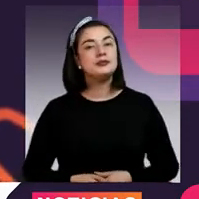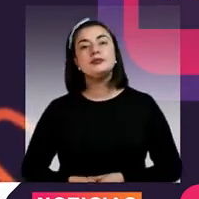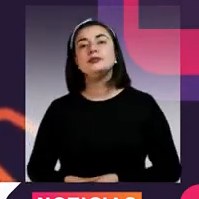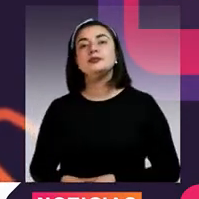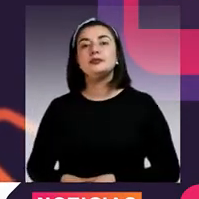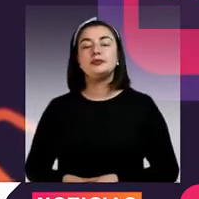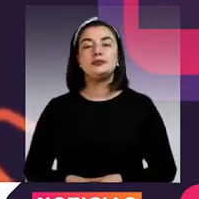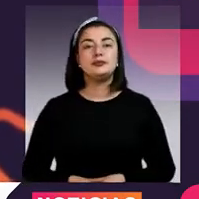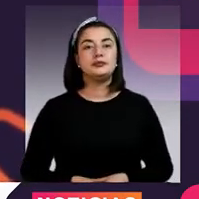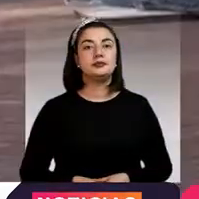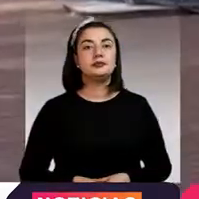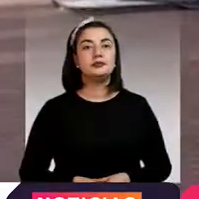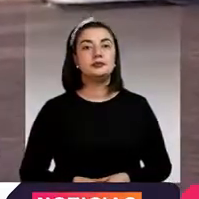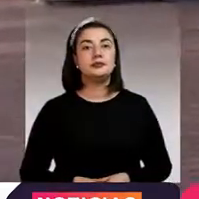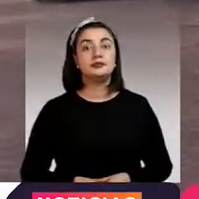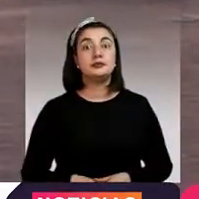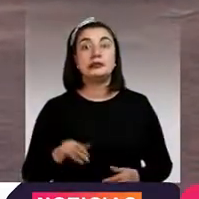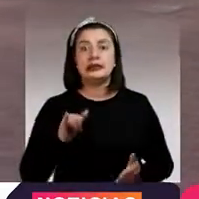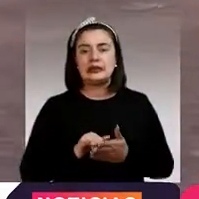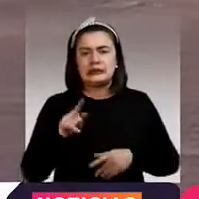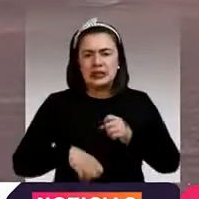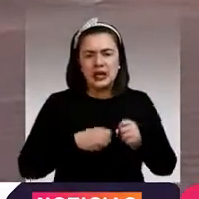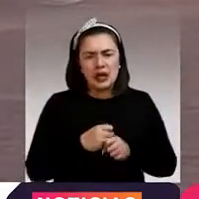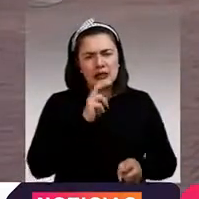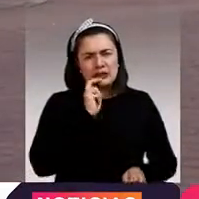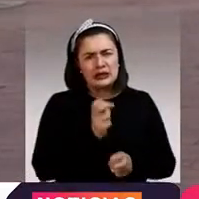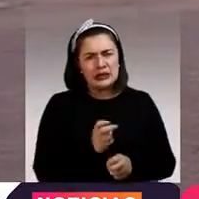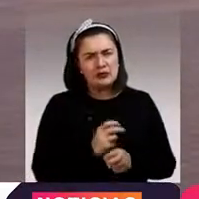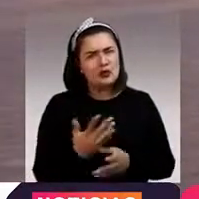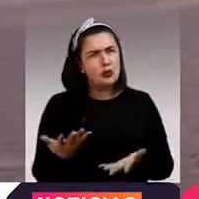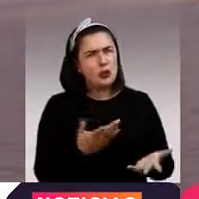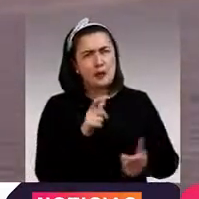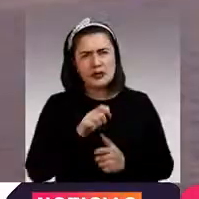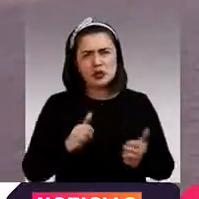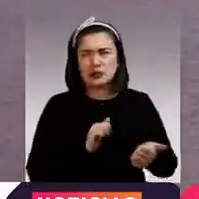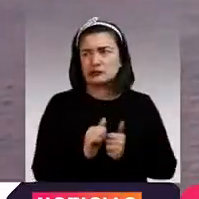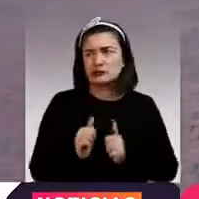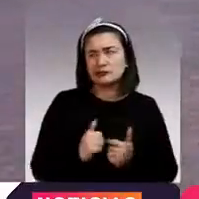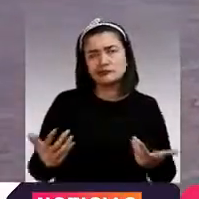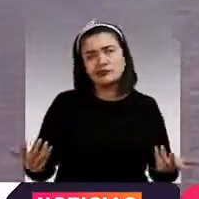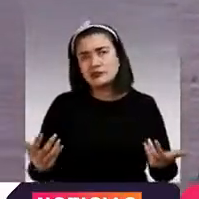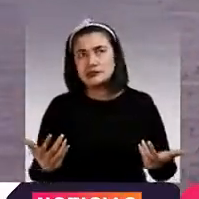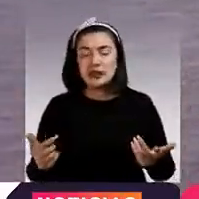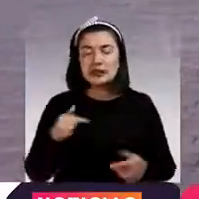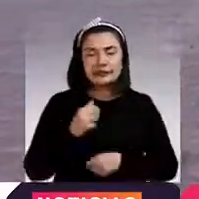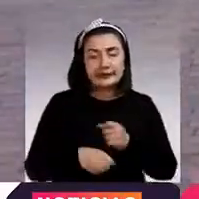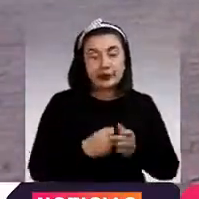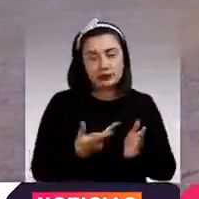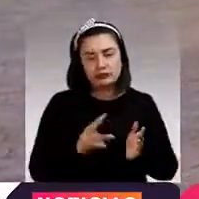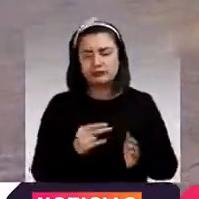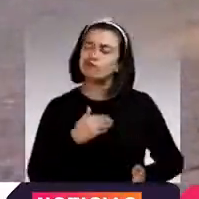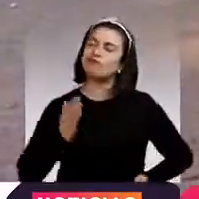www.virtualmmb.com. Se acaba uno de los años más difíciles para los deportistas de alto rendimiento y aficionados, así que correr es una gran